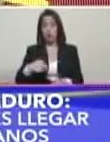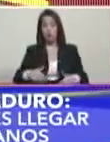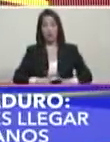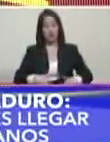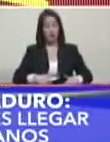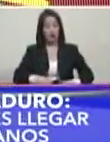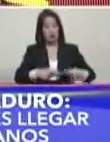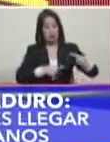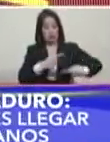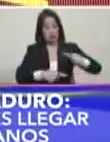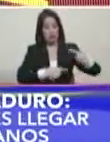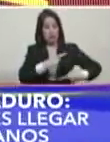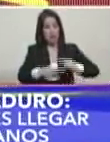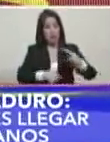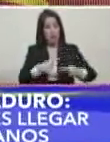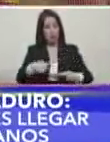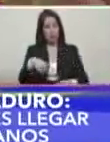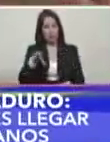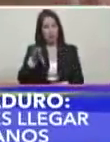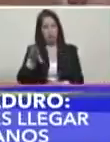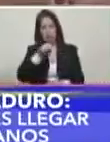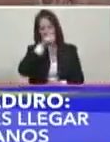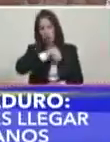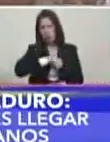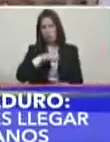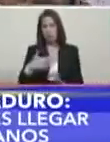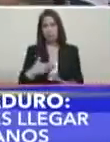nuestro patriotismo, nuestro amor.